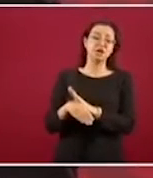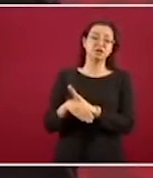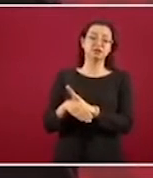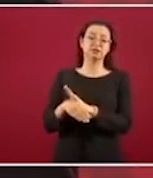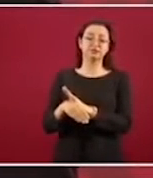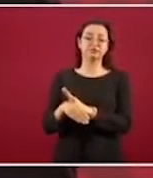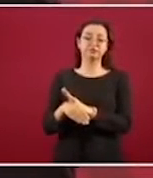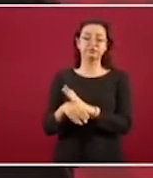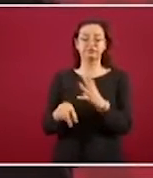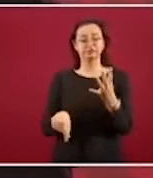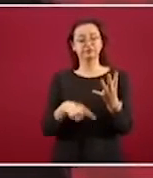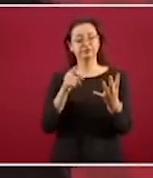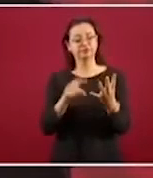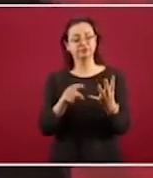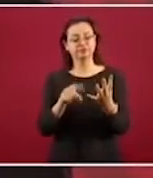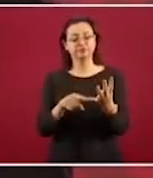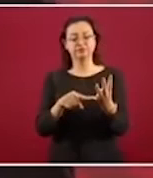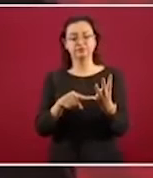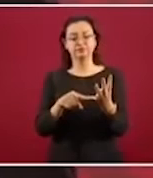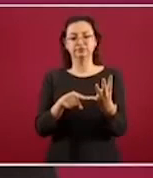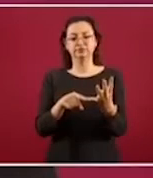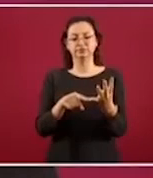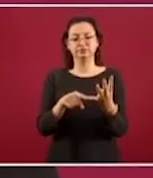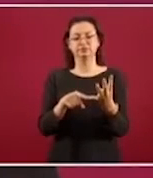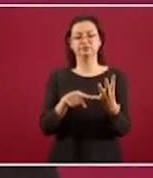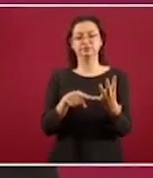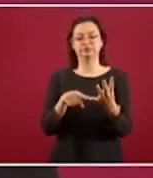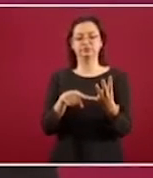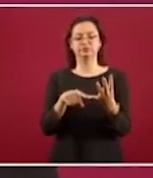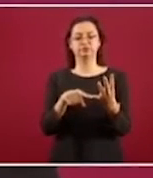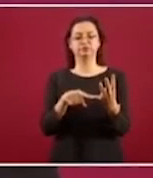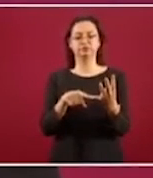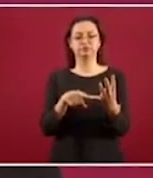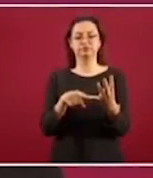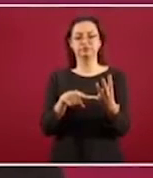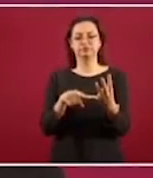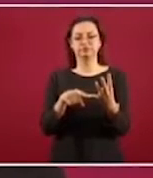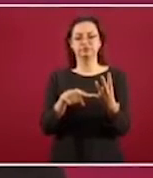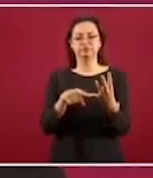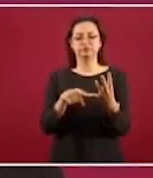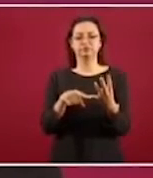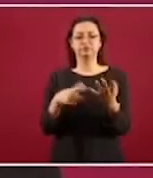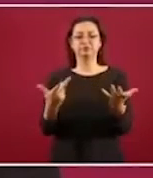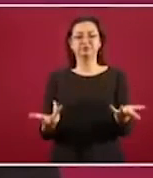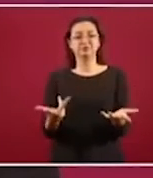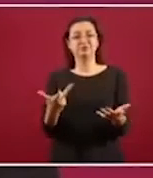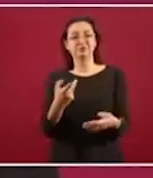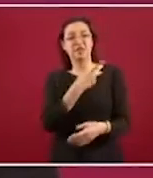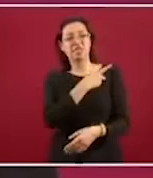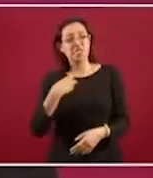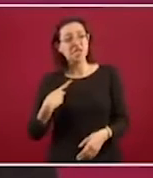Y el cuarto concepto es pagar deuda.